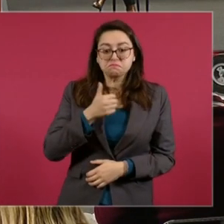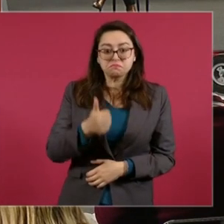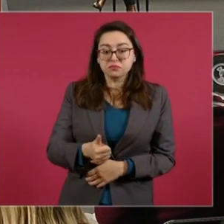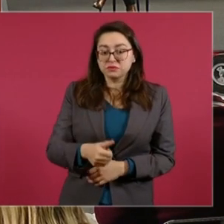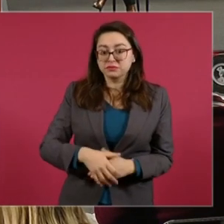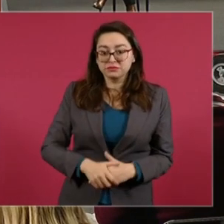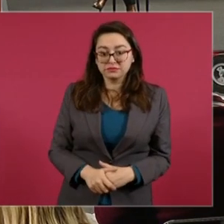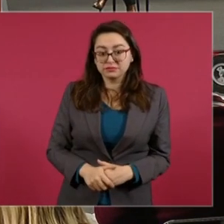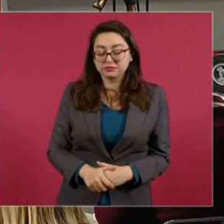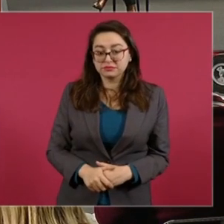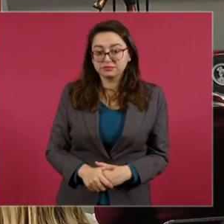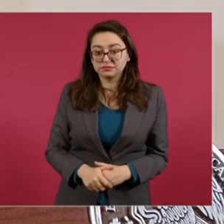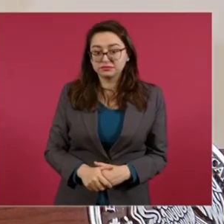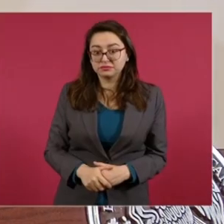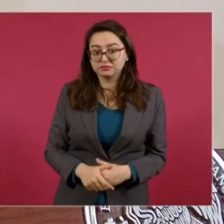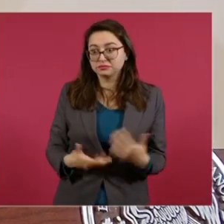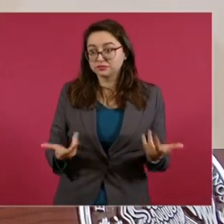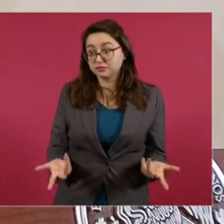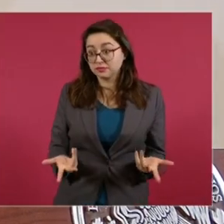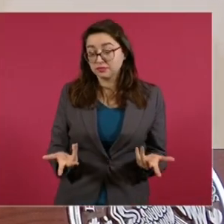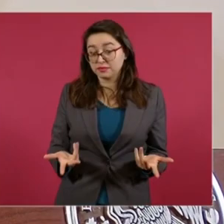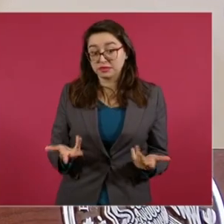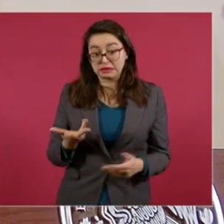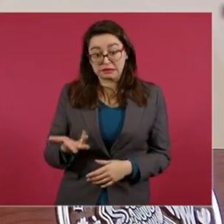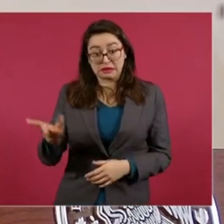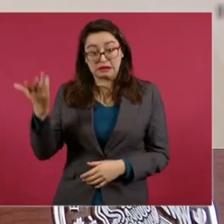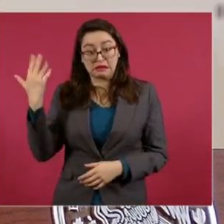Que un régimen corrupto